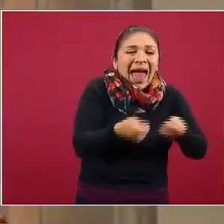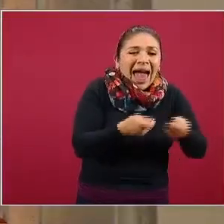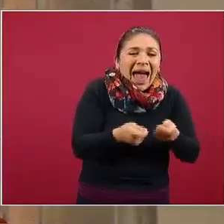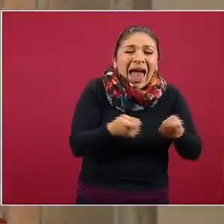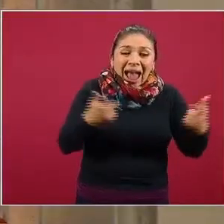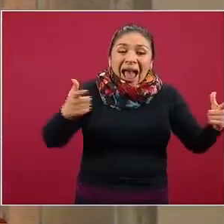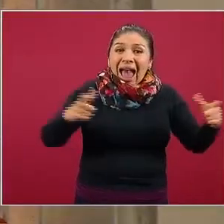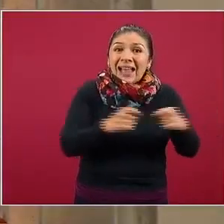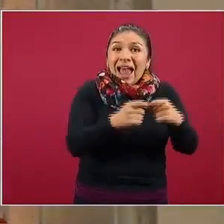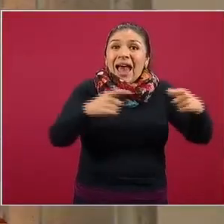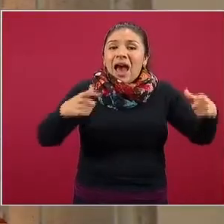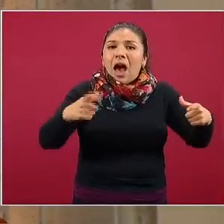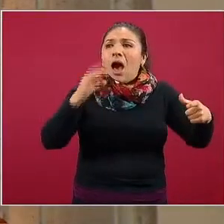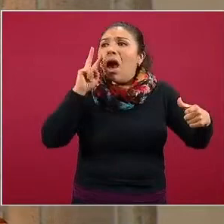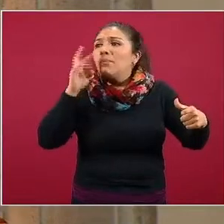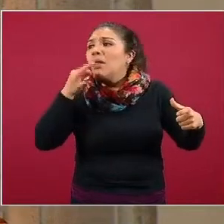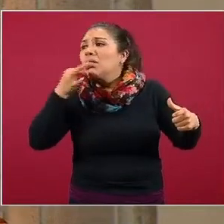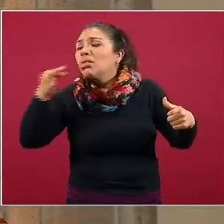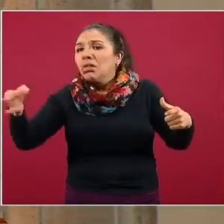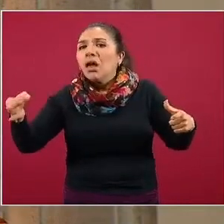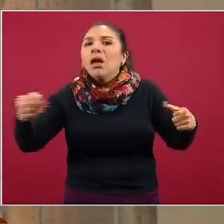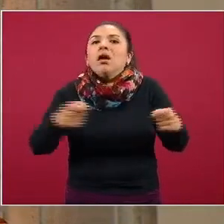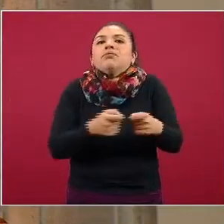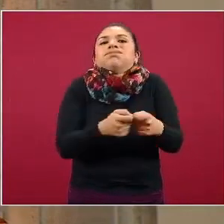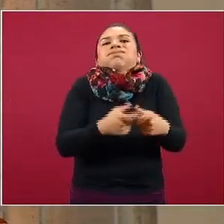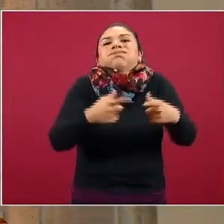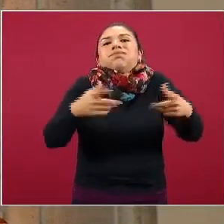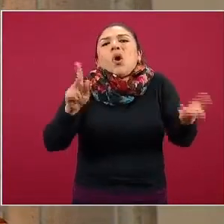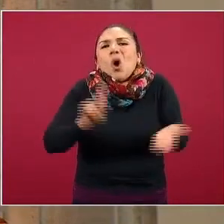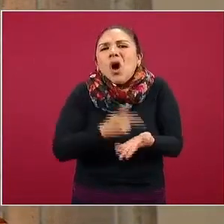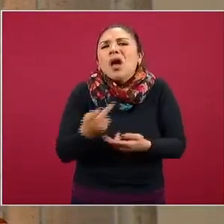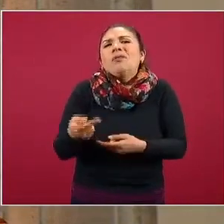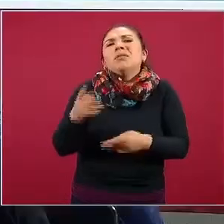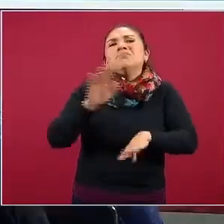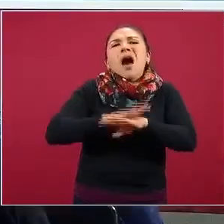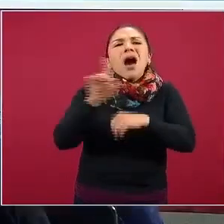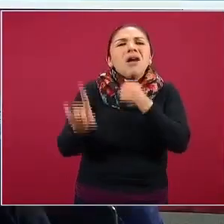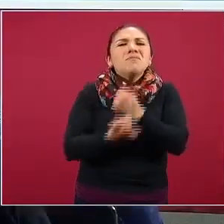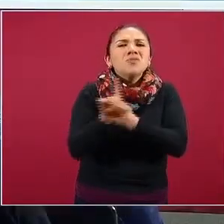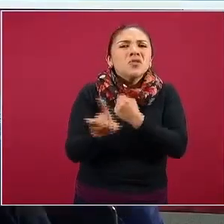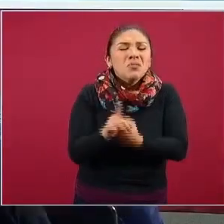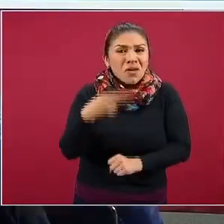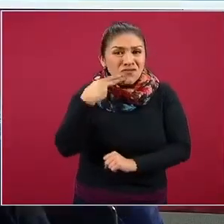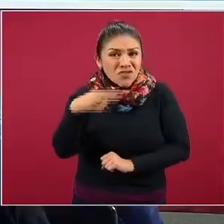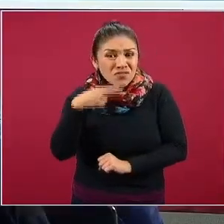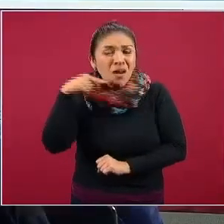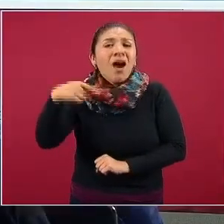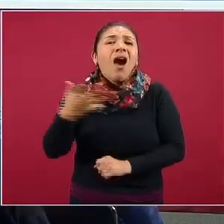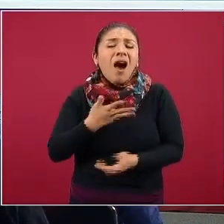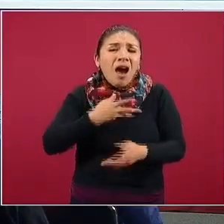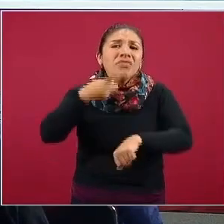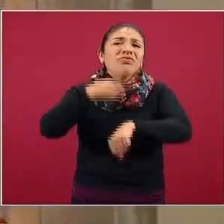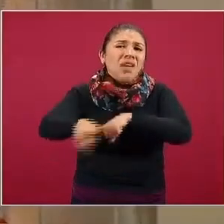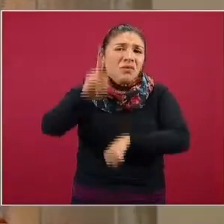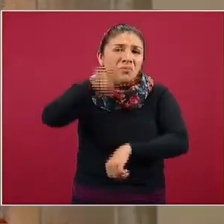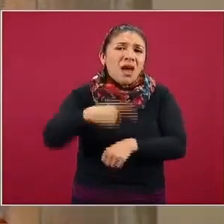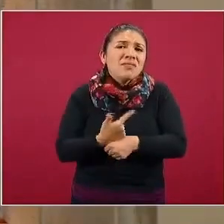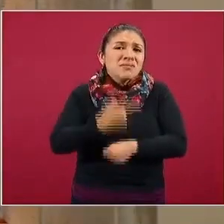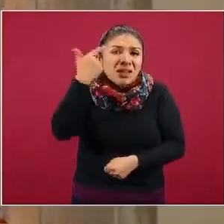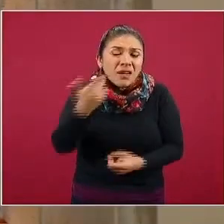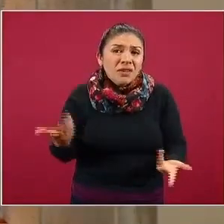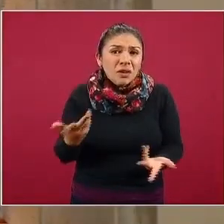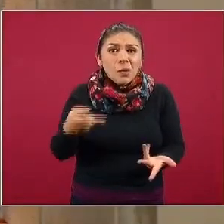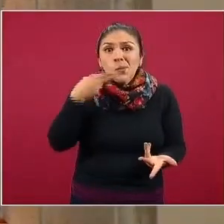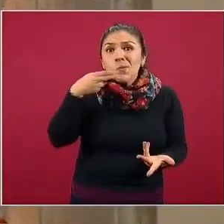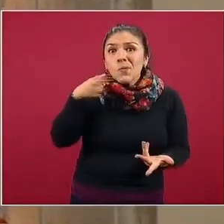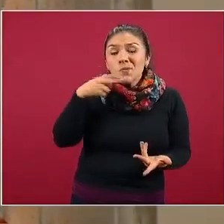y es ver realmente al tabaco como lo que es un el consumo del tabaco produce daño grave. Su consumo